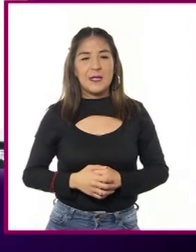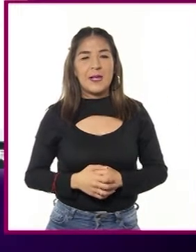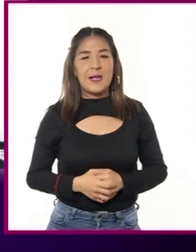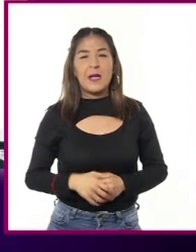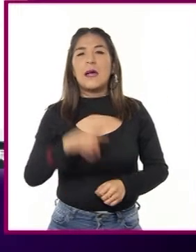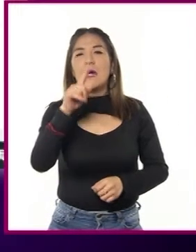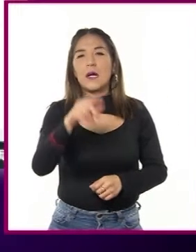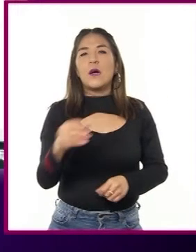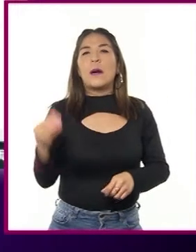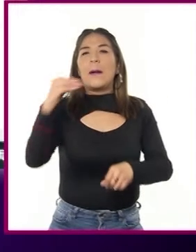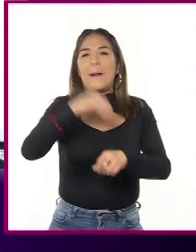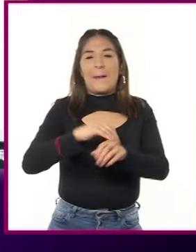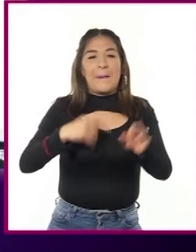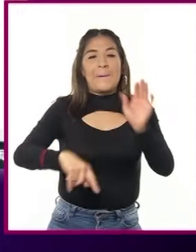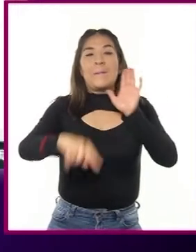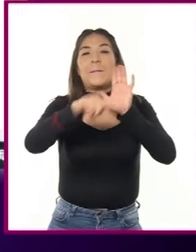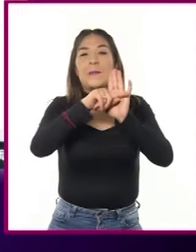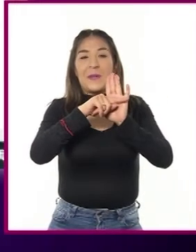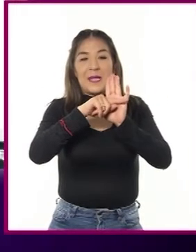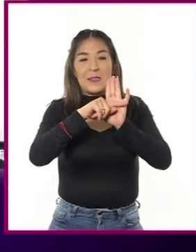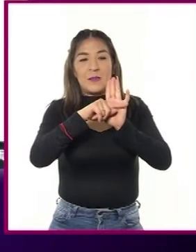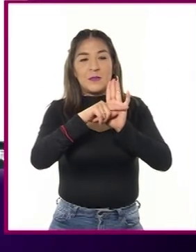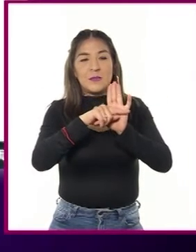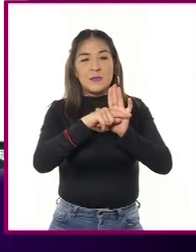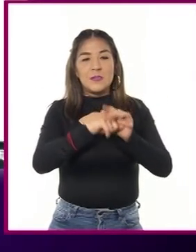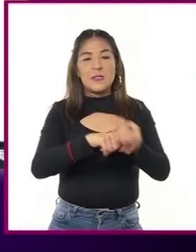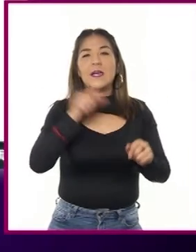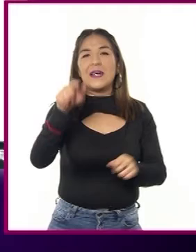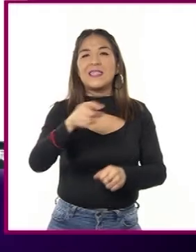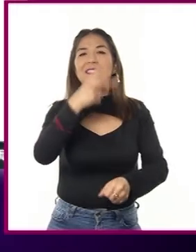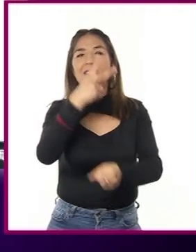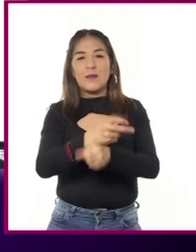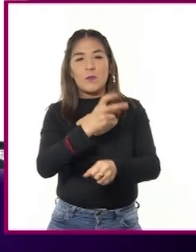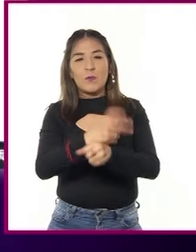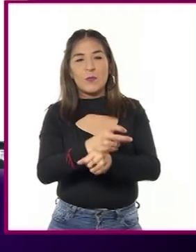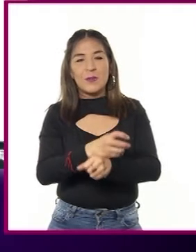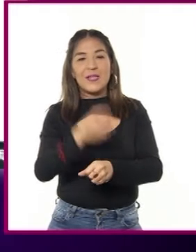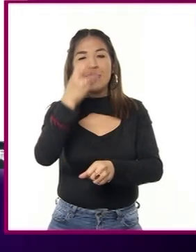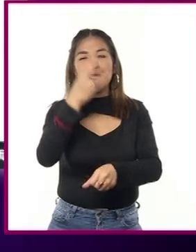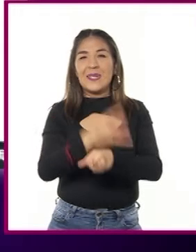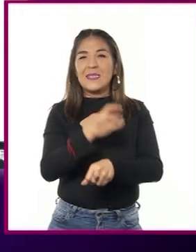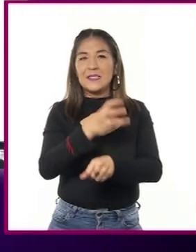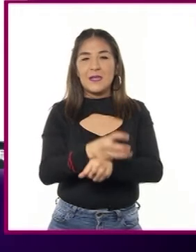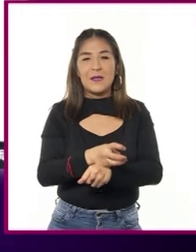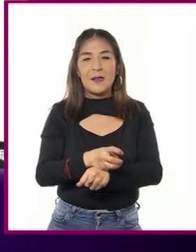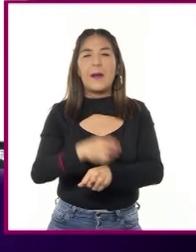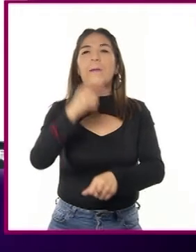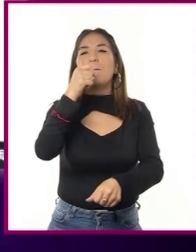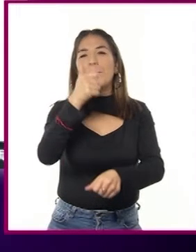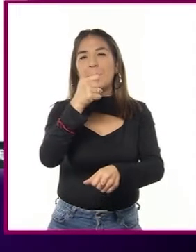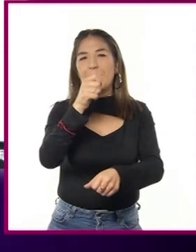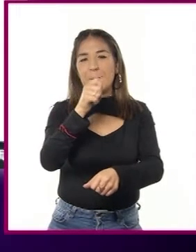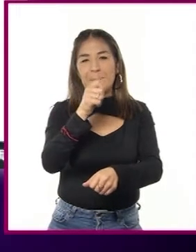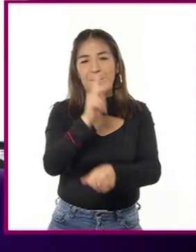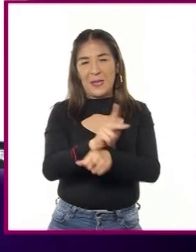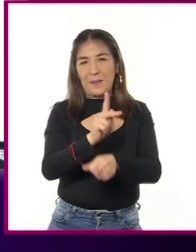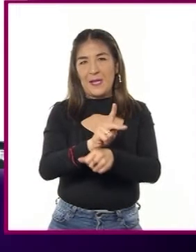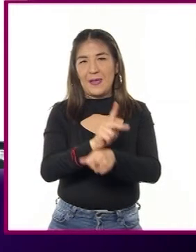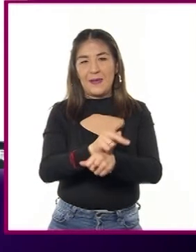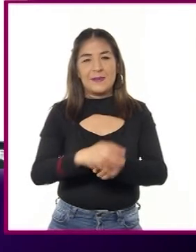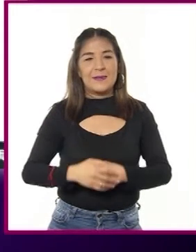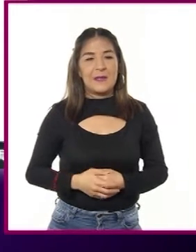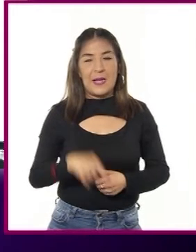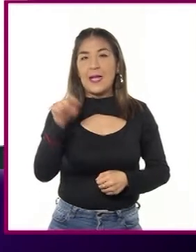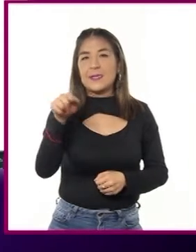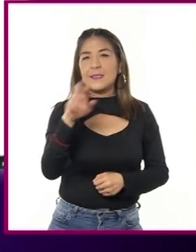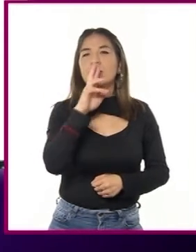utilizamos el signo de menos y en este caso la palabra segundo, tercer y primaria. Y aquí está